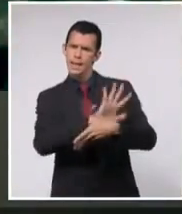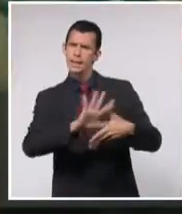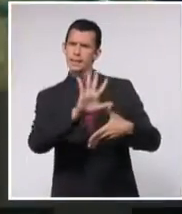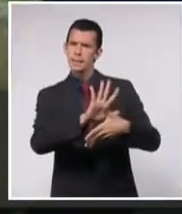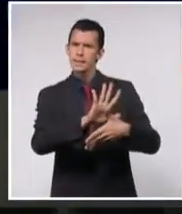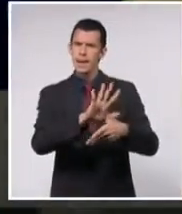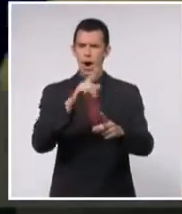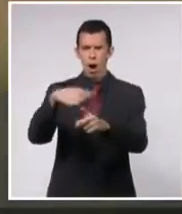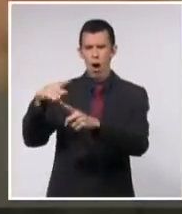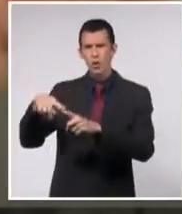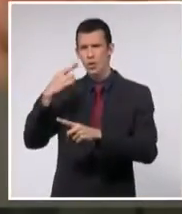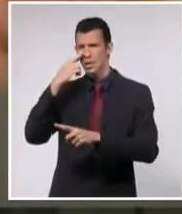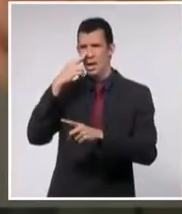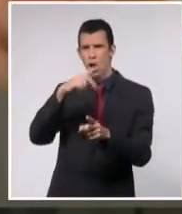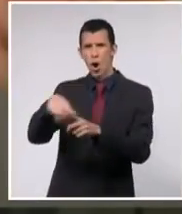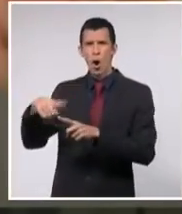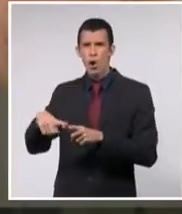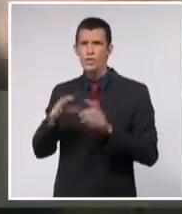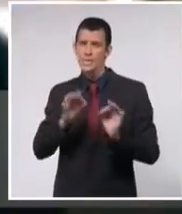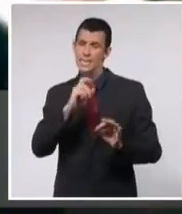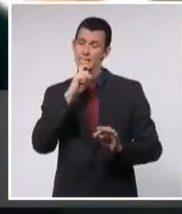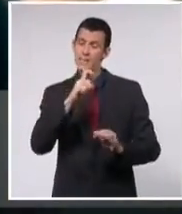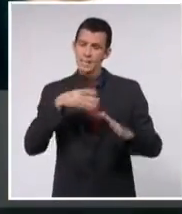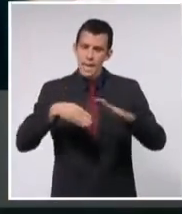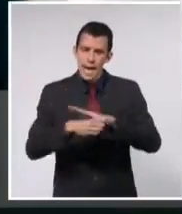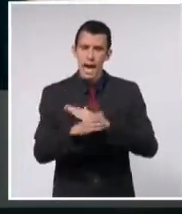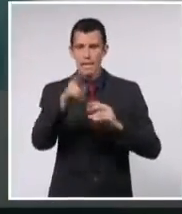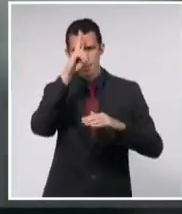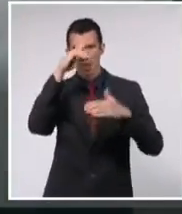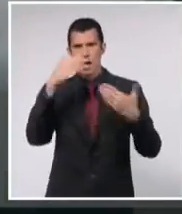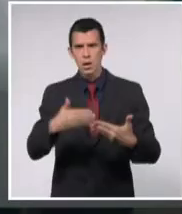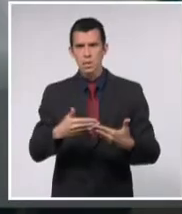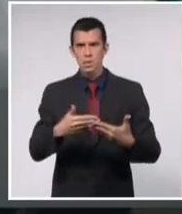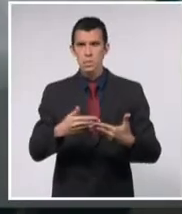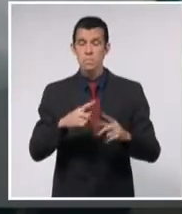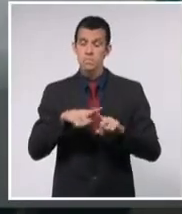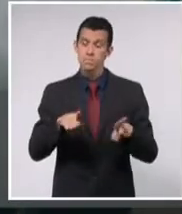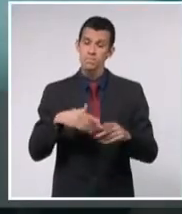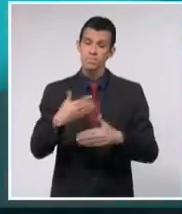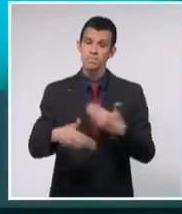salud y la vida. Desde la redacción internacional, Irma Shelton Tassé.